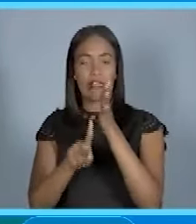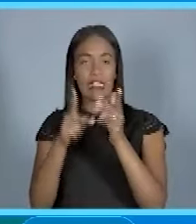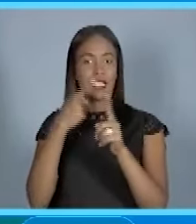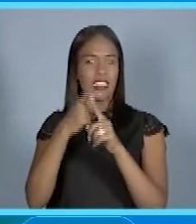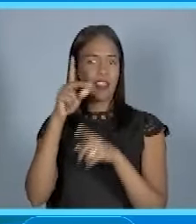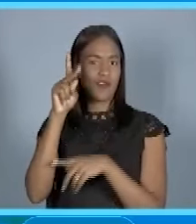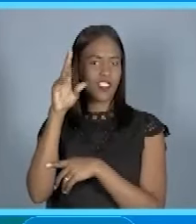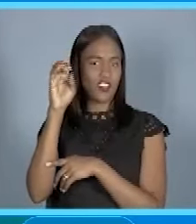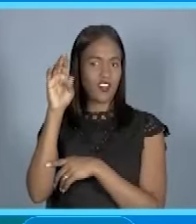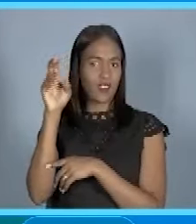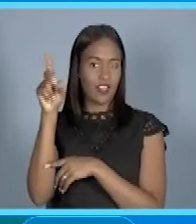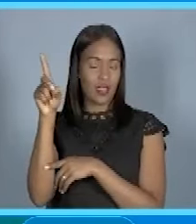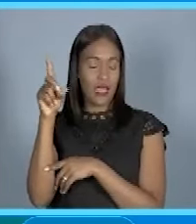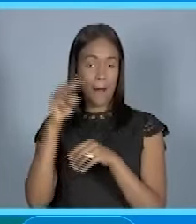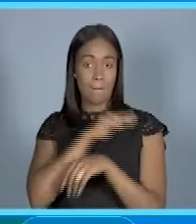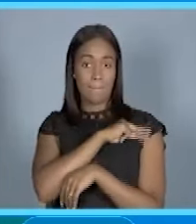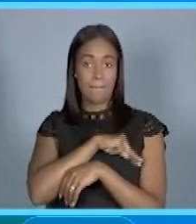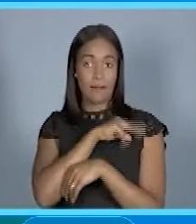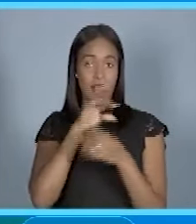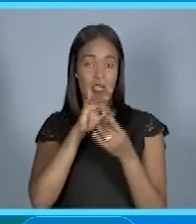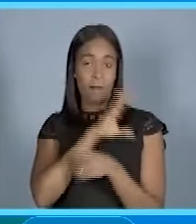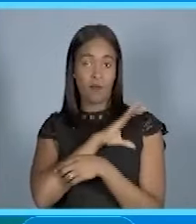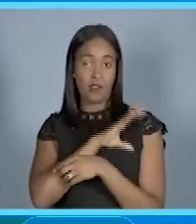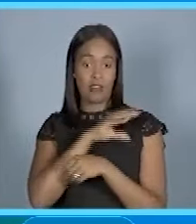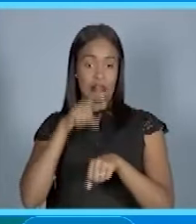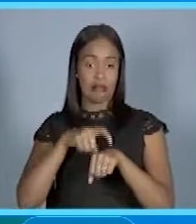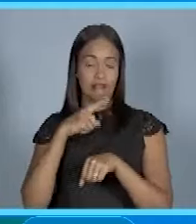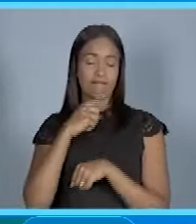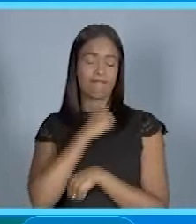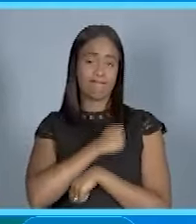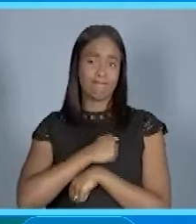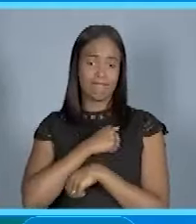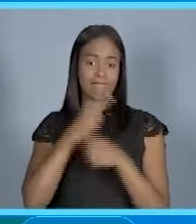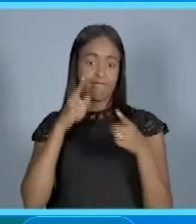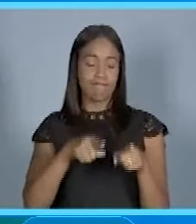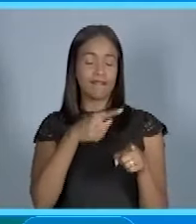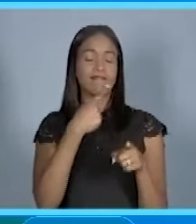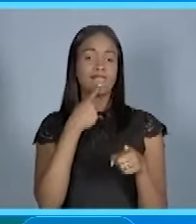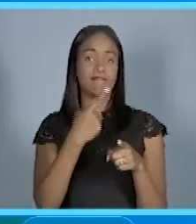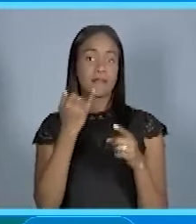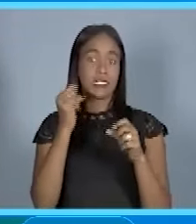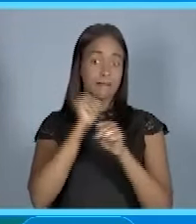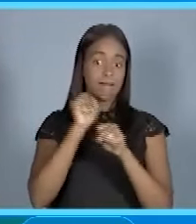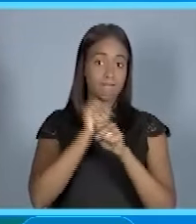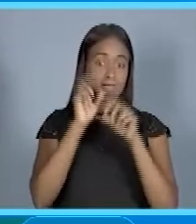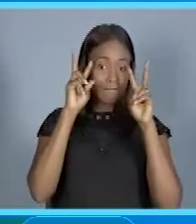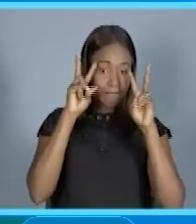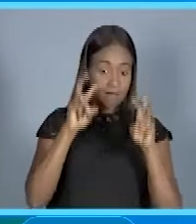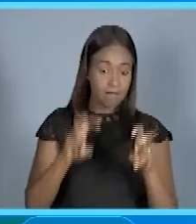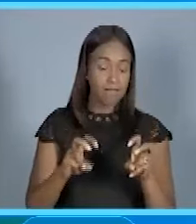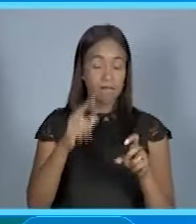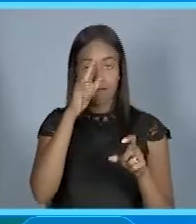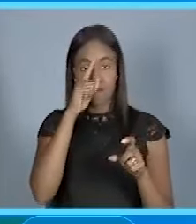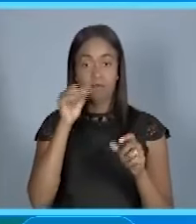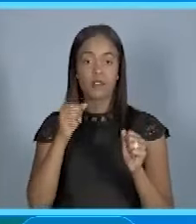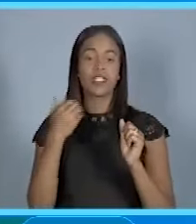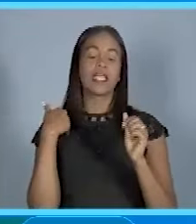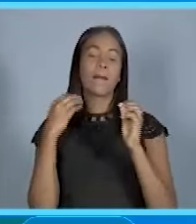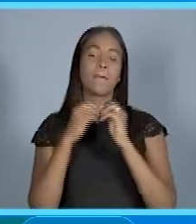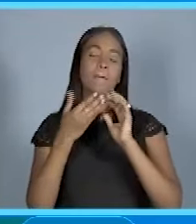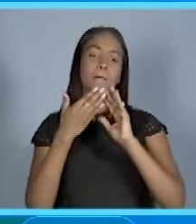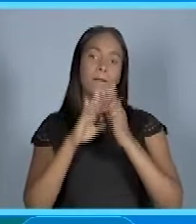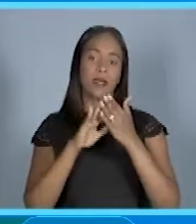el ministro de Interior y Policía, Jesús Vázquez, al tiempo de lamentarse del suceso, dijo que se trabaja para establecer un clima de paz,